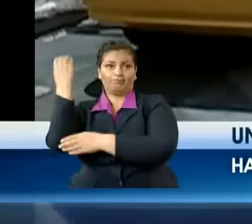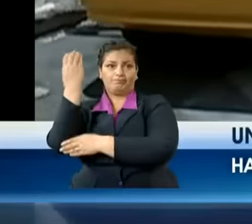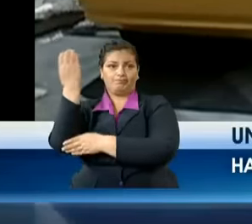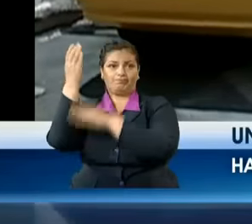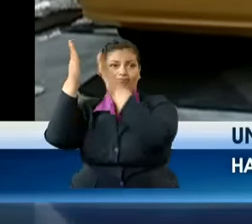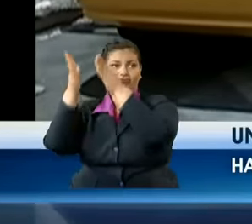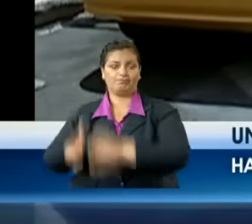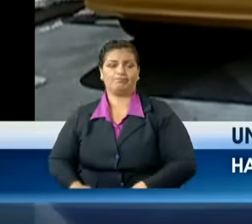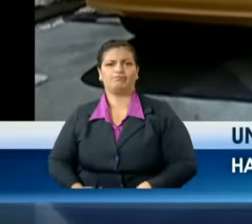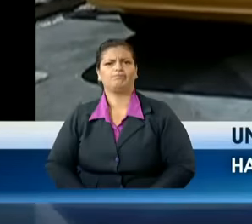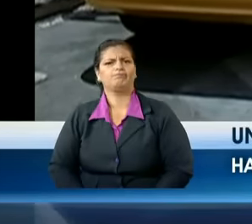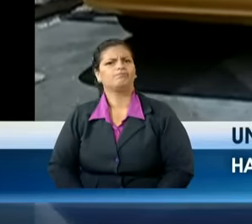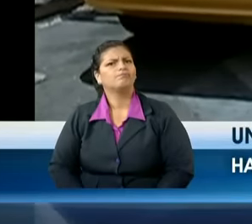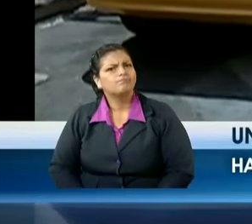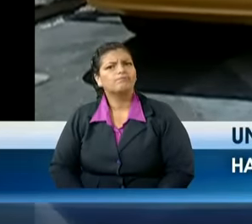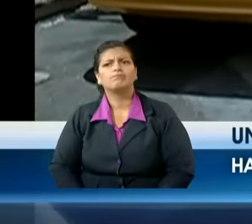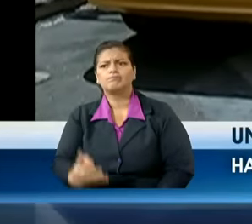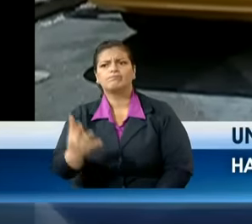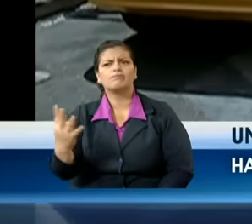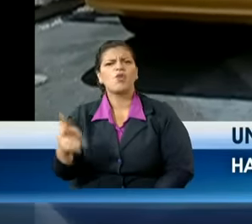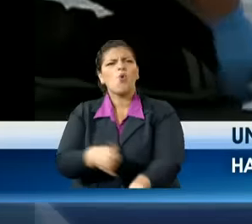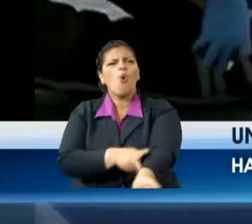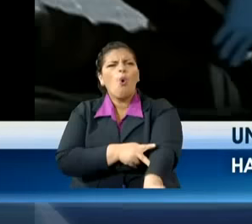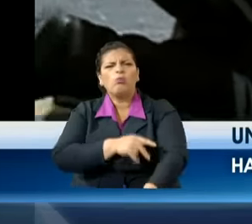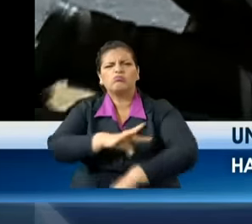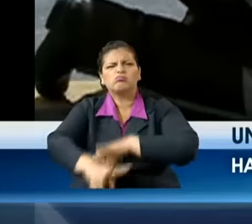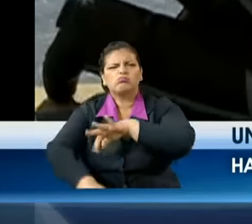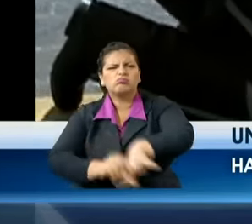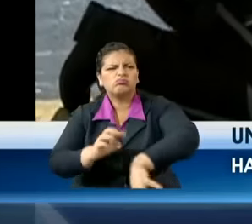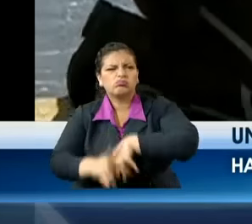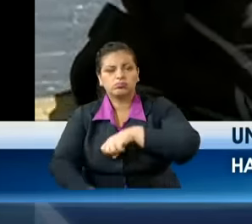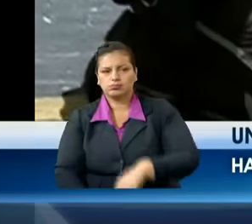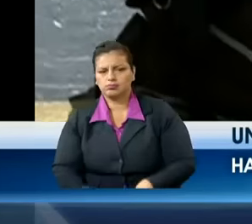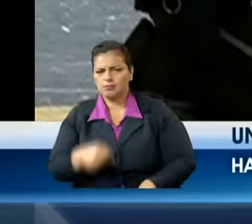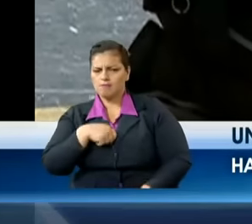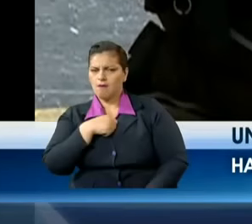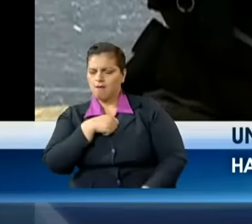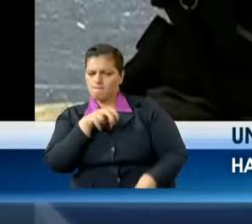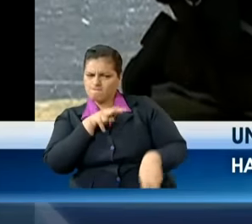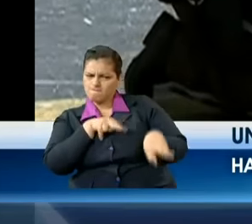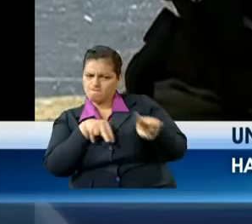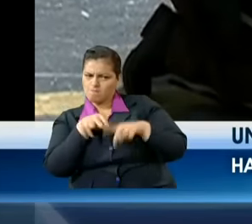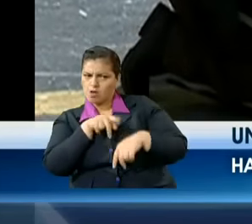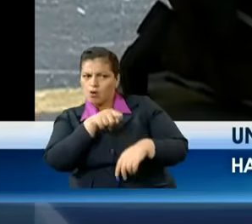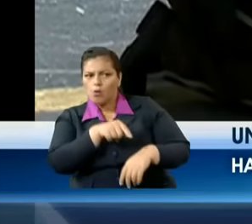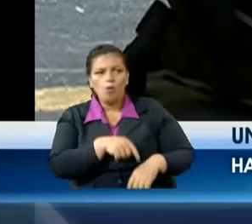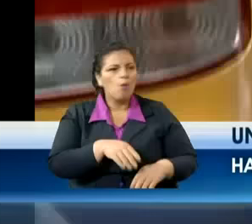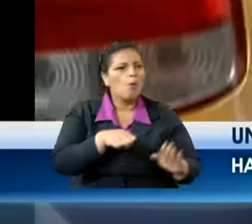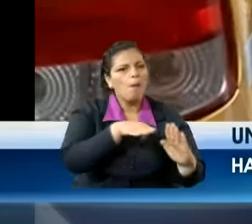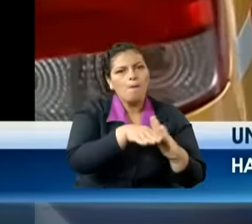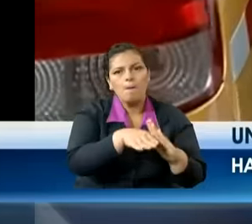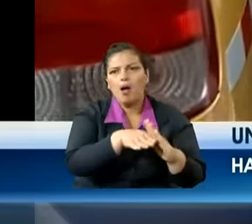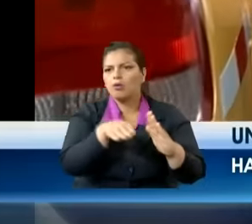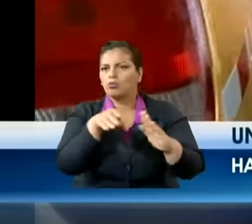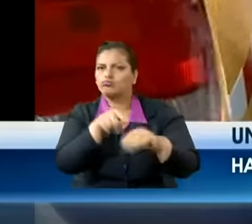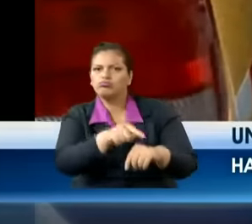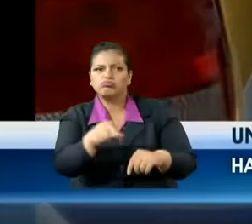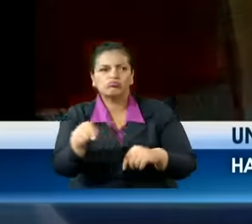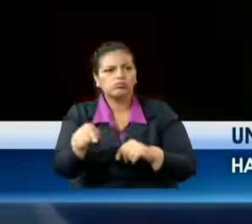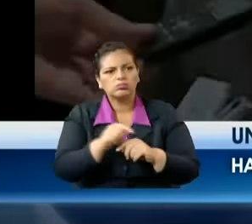del distrito metropolitano de Quito, buscando a personas que saquen altas cantidades de dinero de los bancos y sorprendiendo a propietarios de